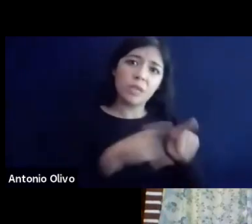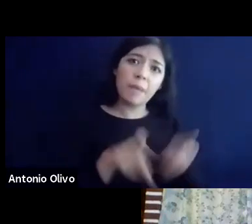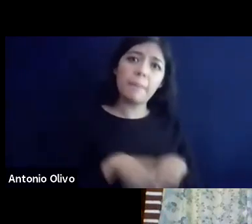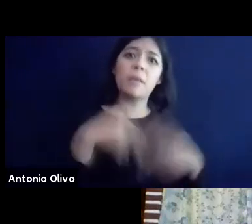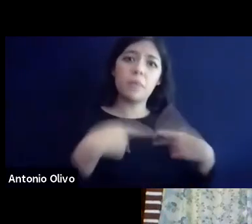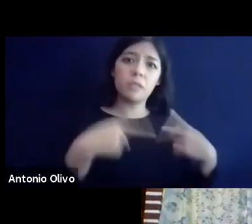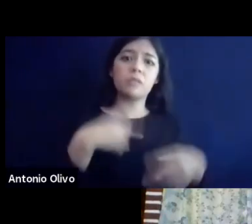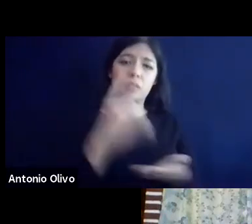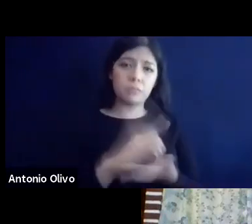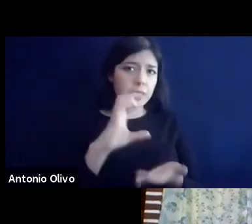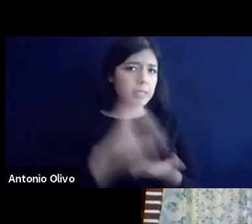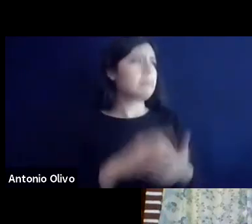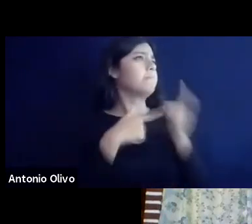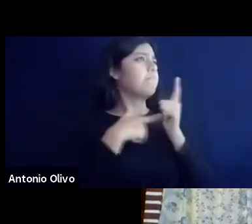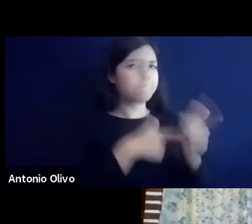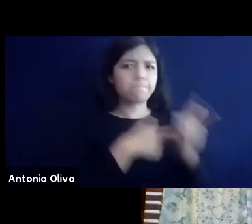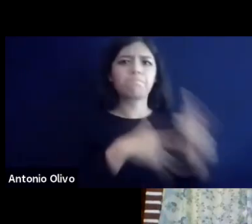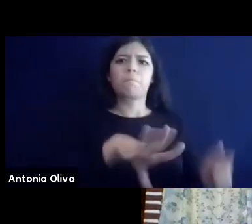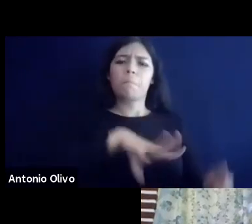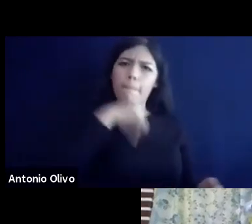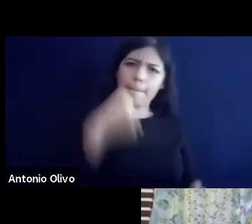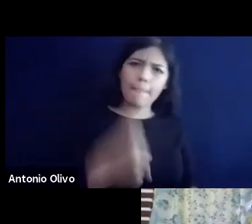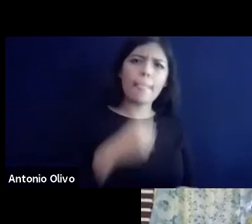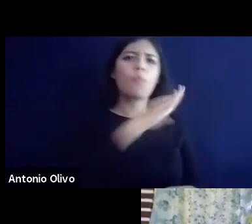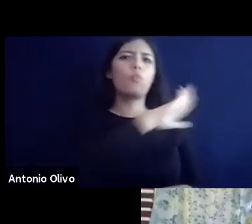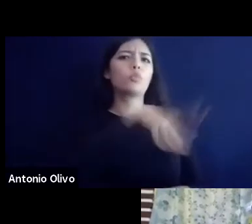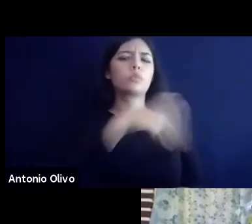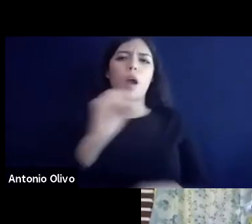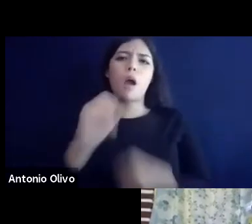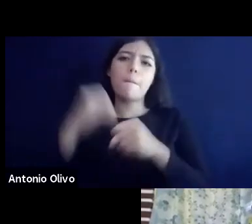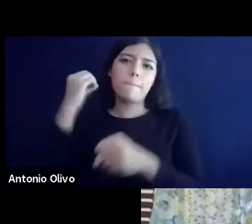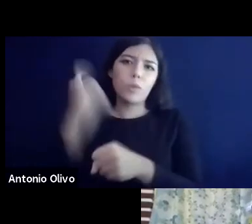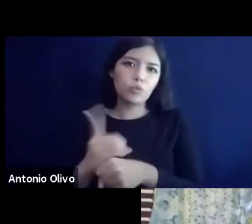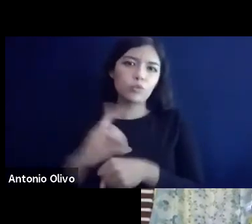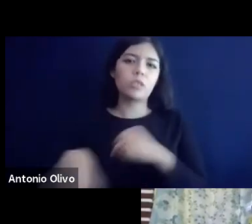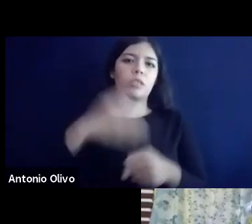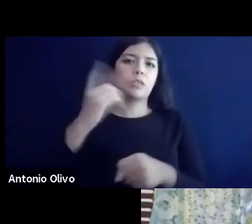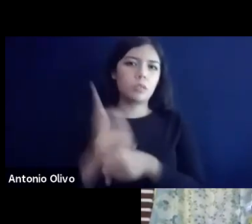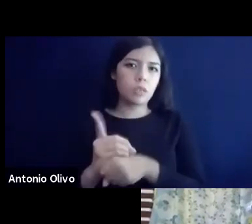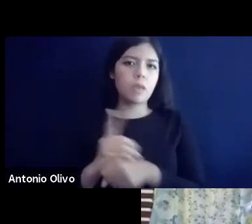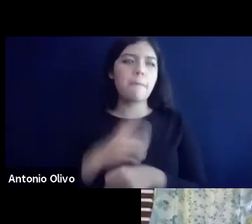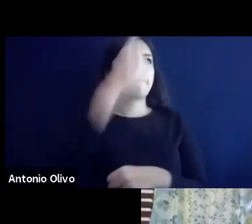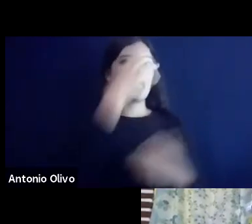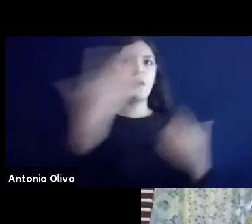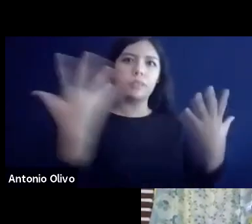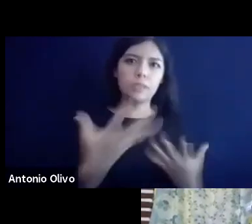por estos espacios y estas oportunidades y jalar a las generaciones que vienen detrás.